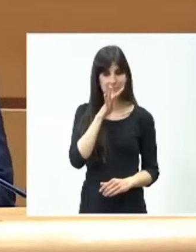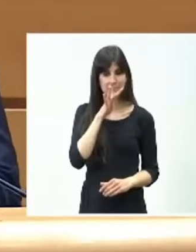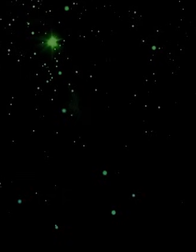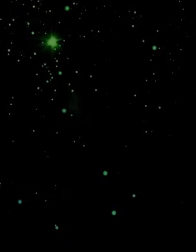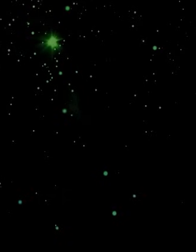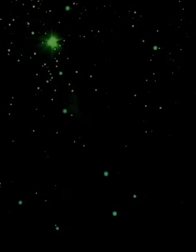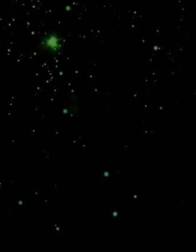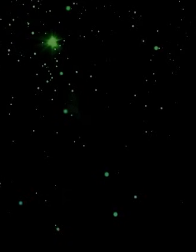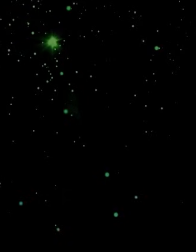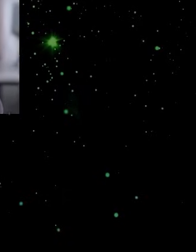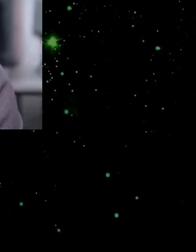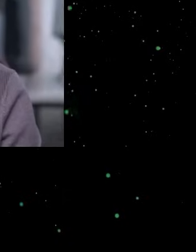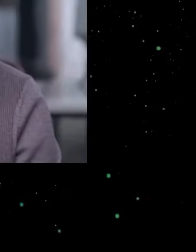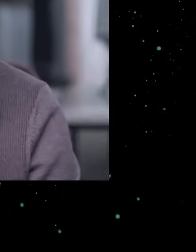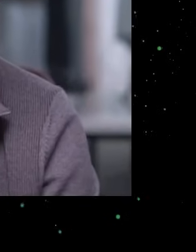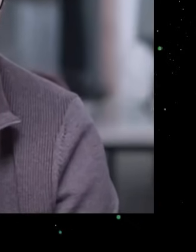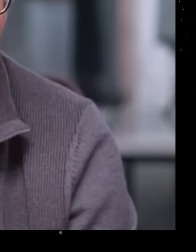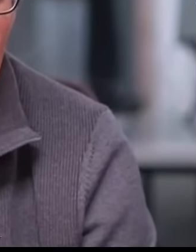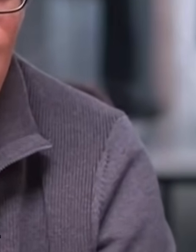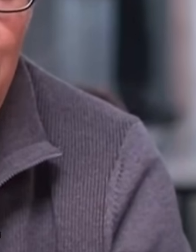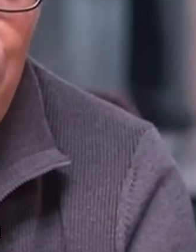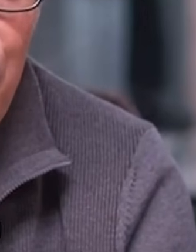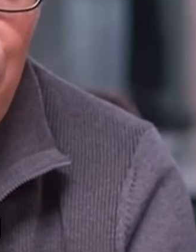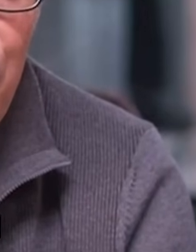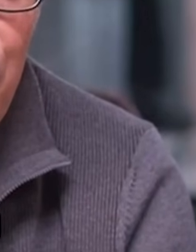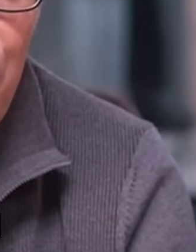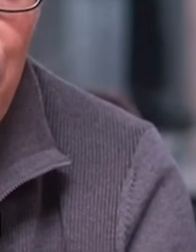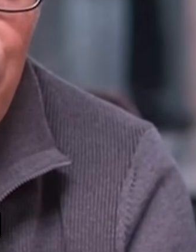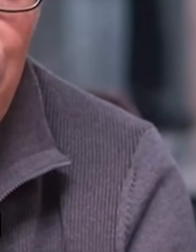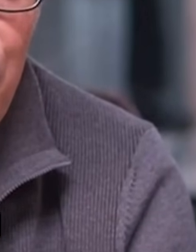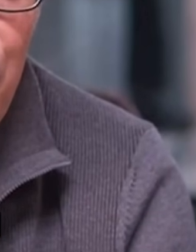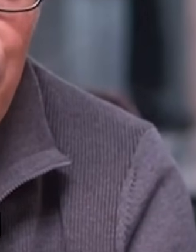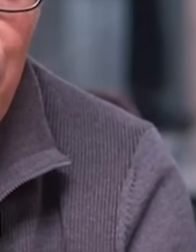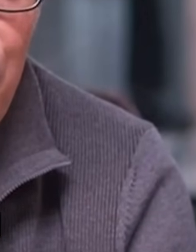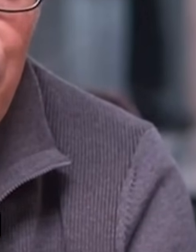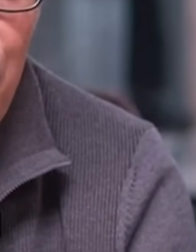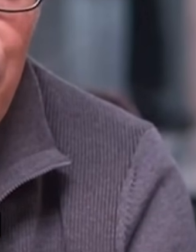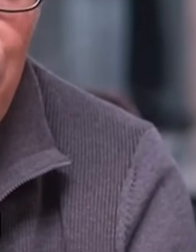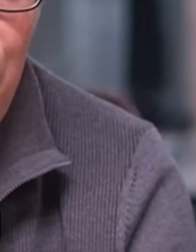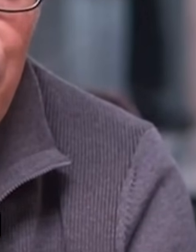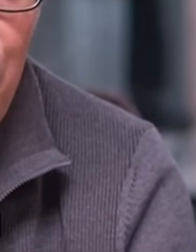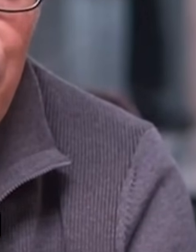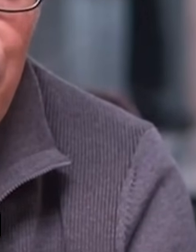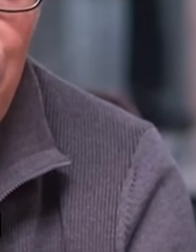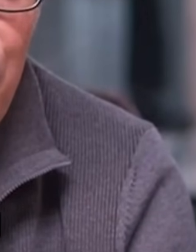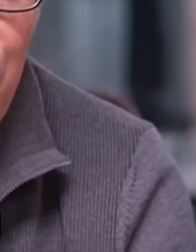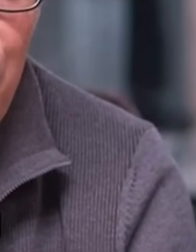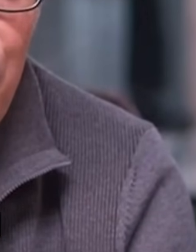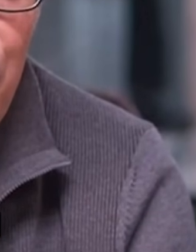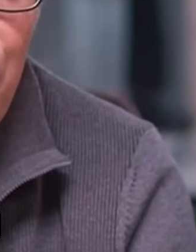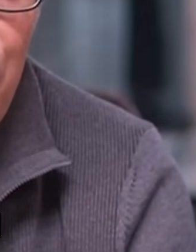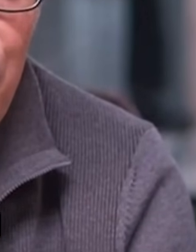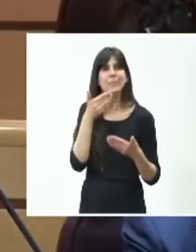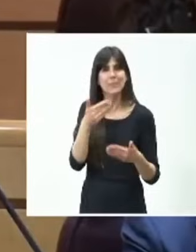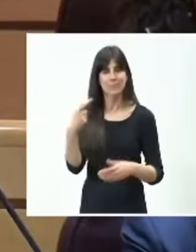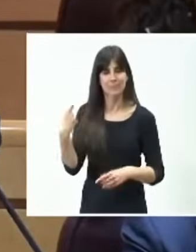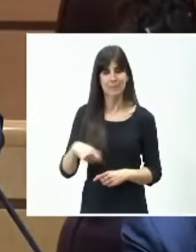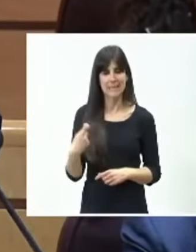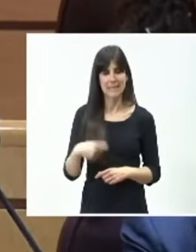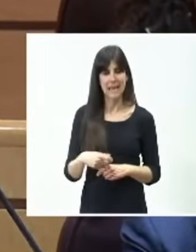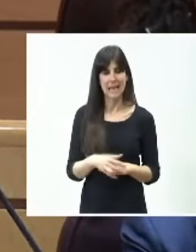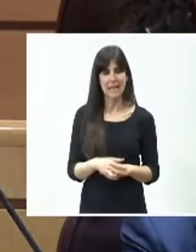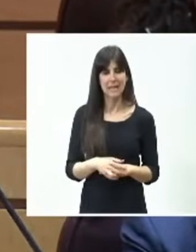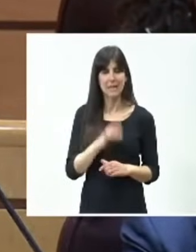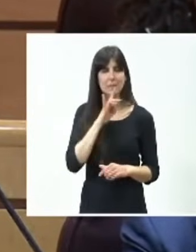Madrid. Las famosas desinformaciones del director de servicios informativos, Alfredo Urdaci, llegaron a niveles nunca vistos en democracia.